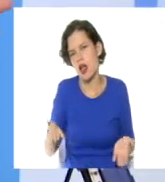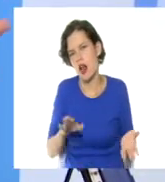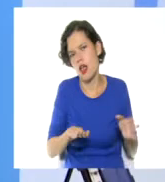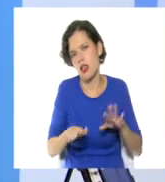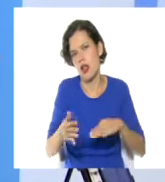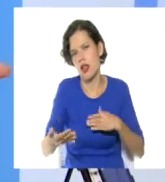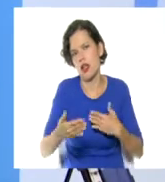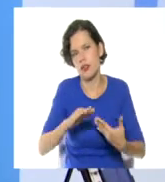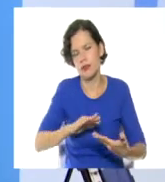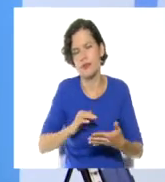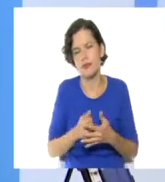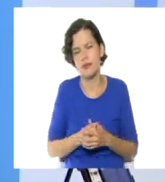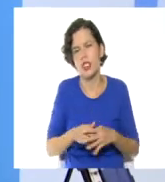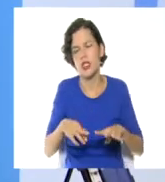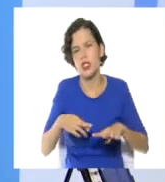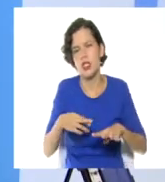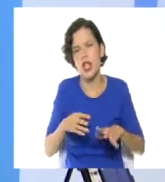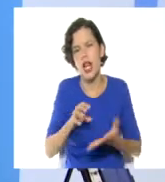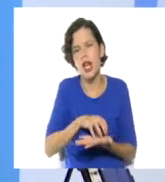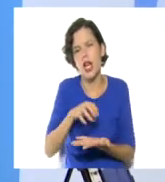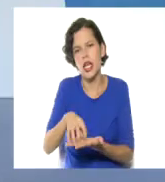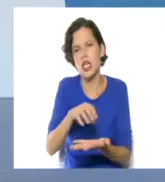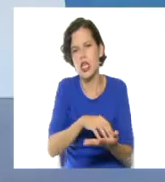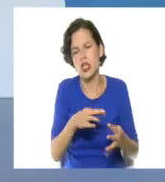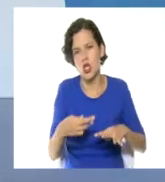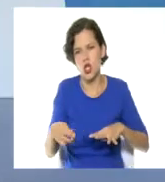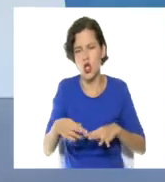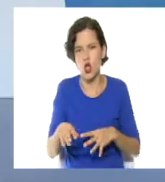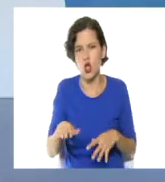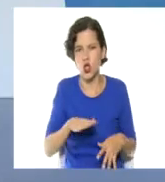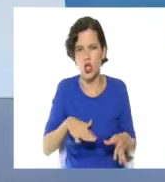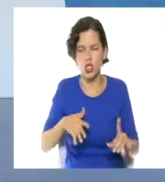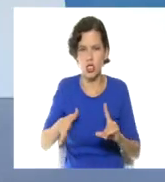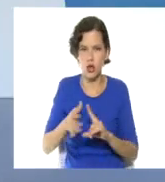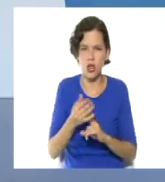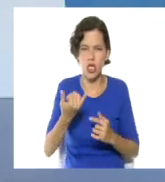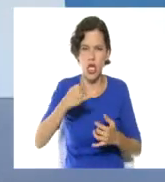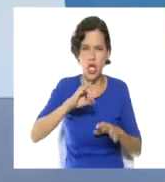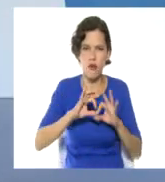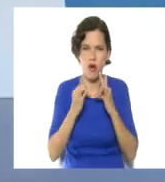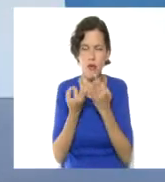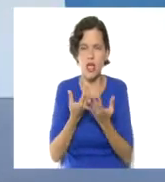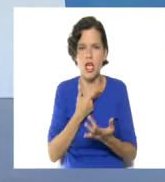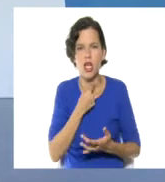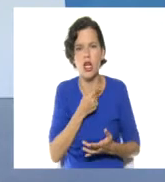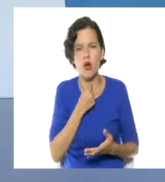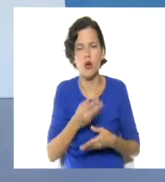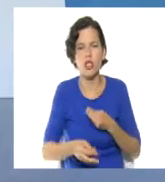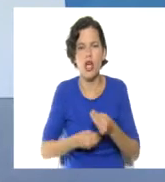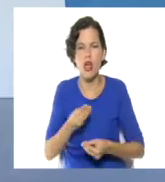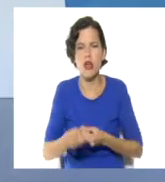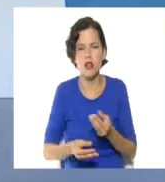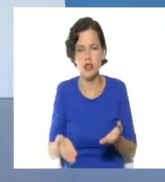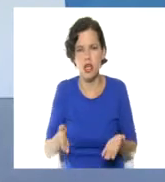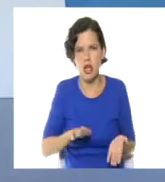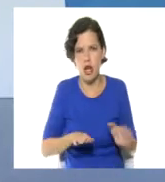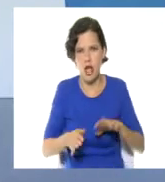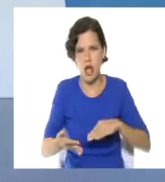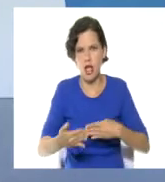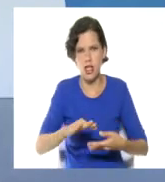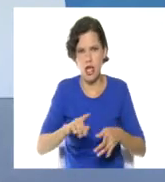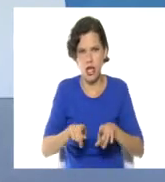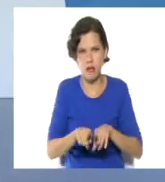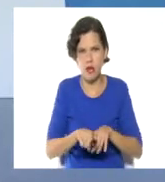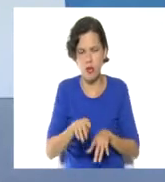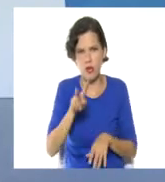que la preparen y de la región donde se encuentre. Y que también hay familias que les gusta preparar las hallacas el mismo 24 de